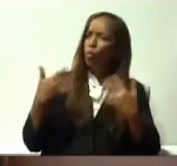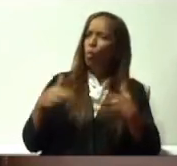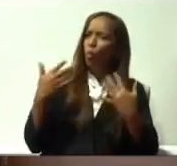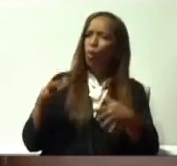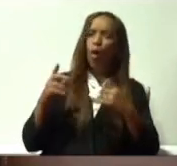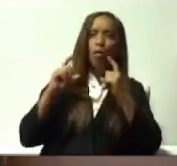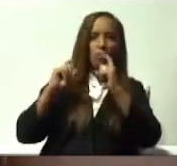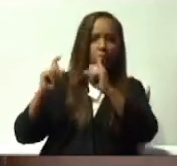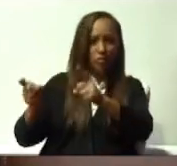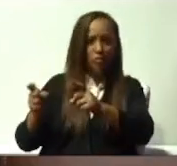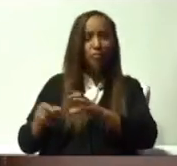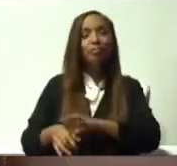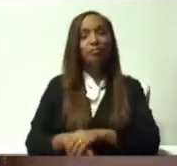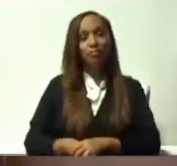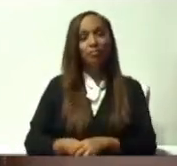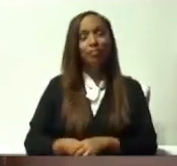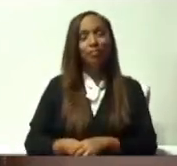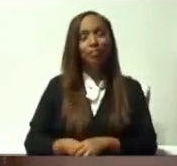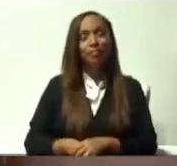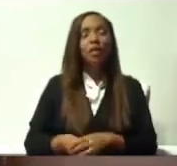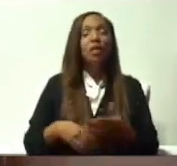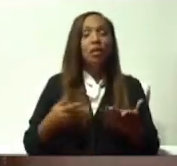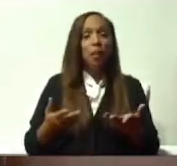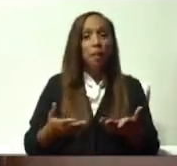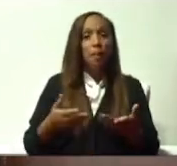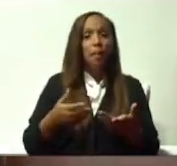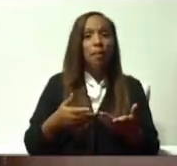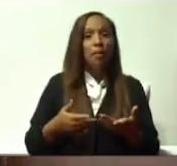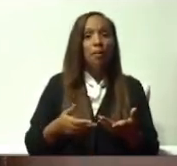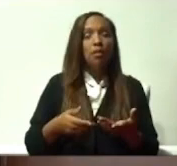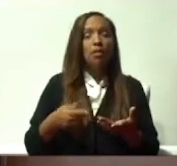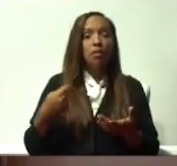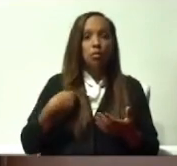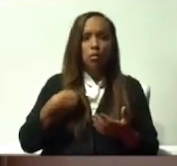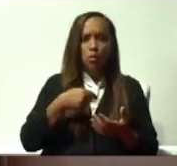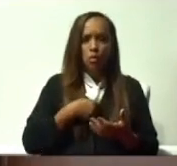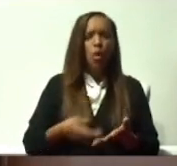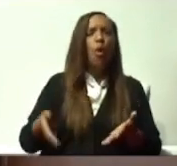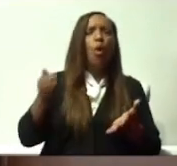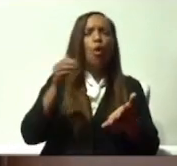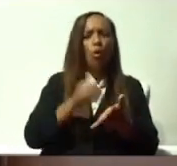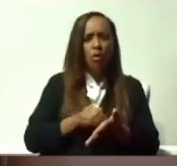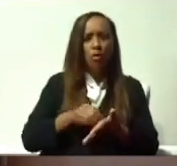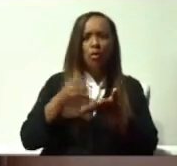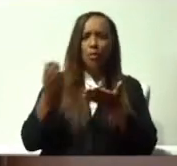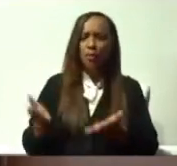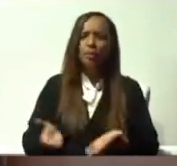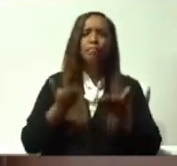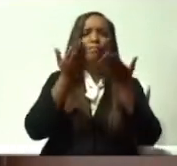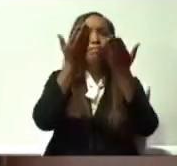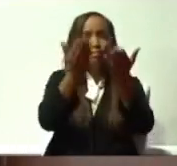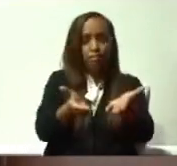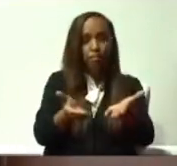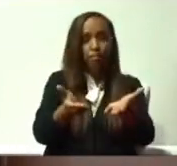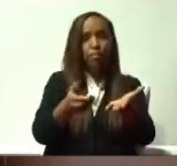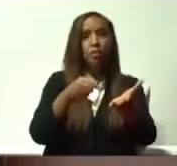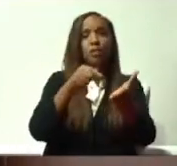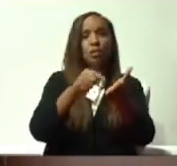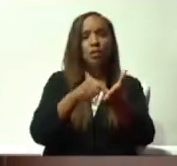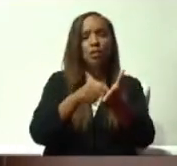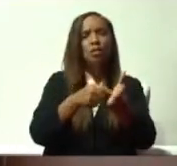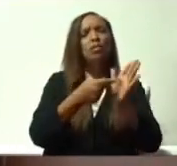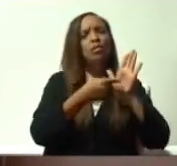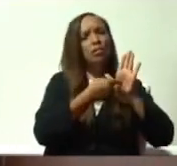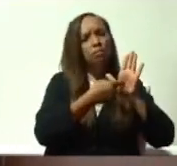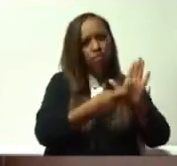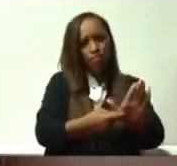que volviésemos a reintroducir este reconocimiento, que para nosotros, y sé que para todos